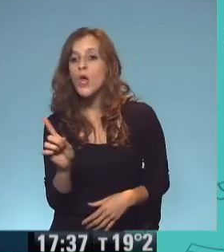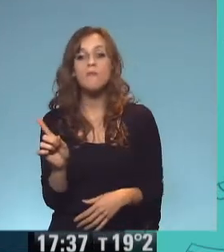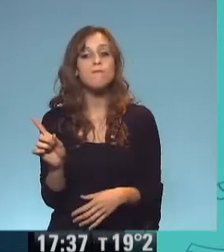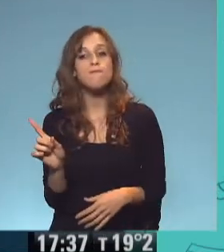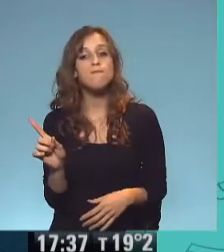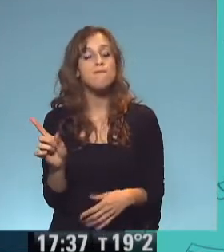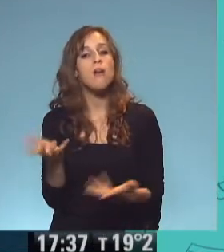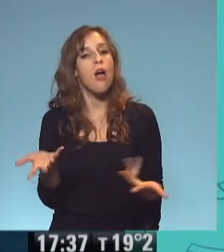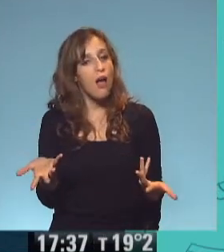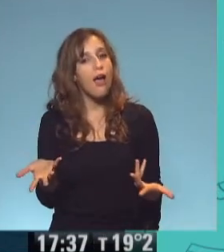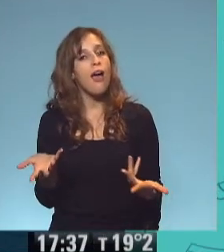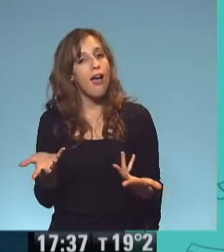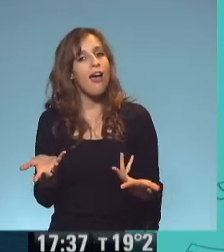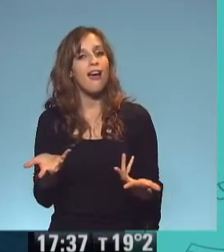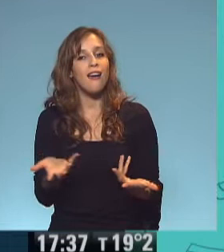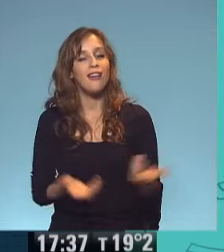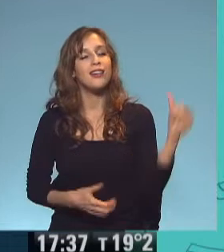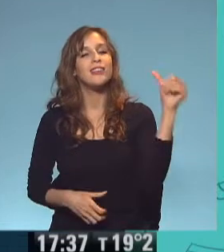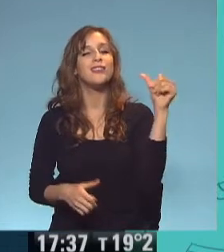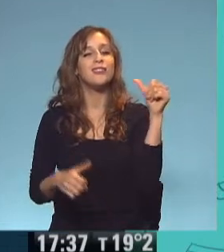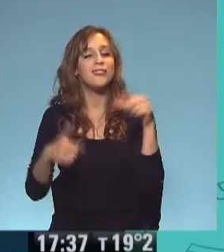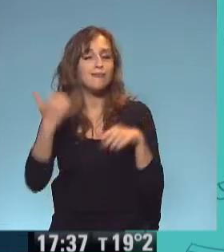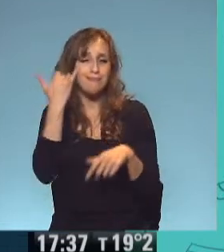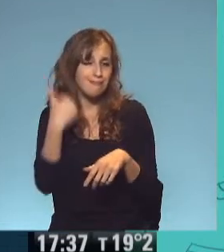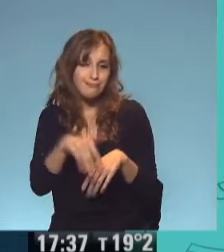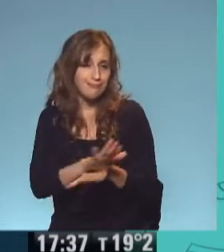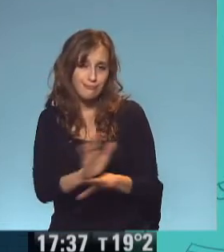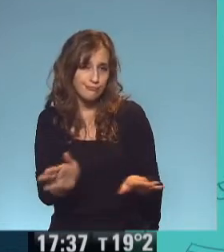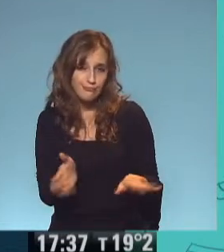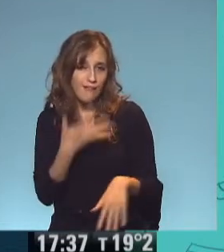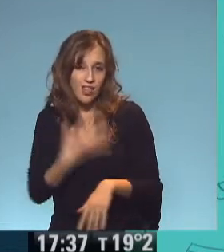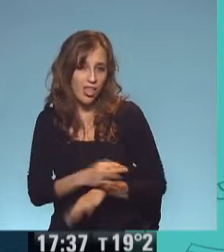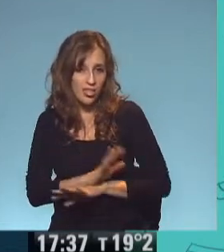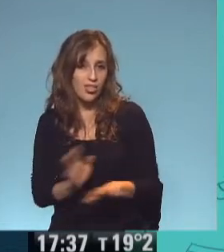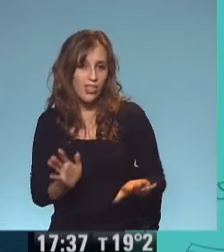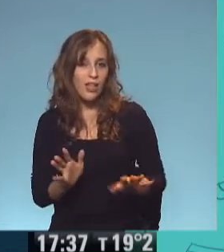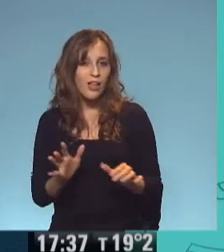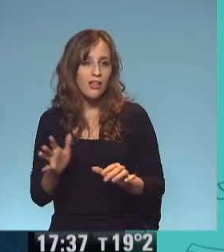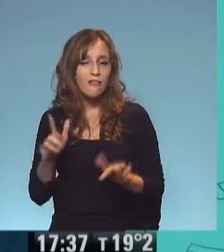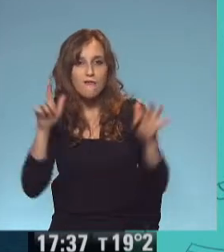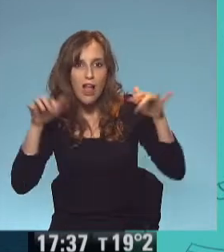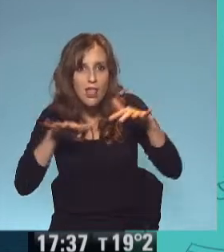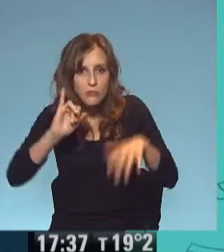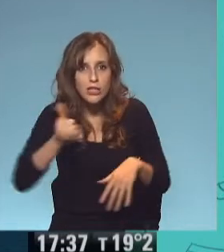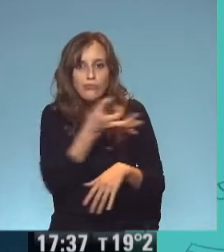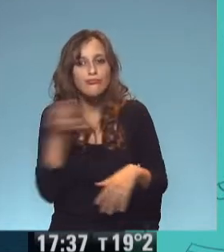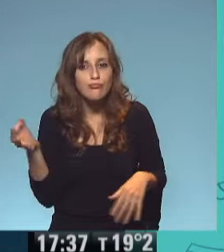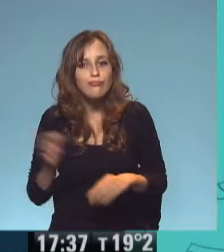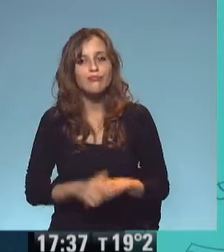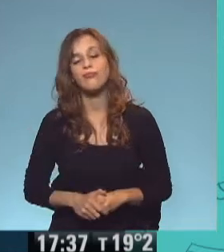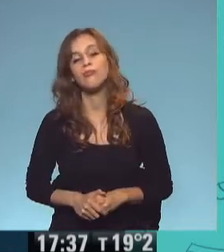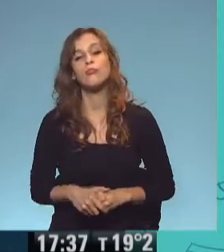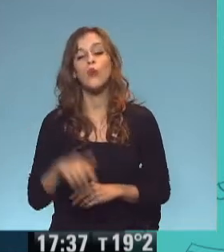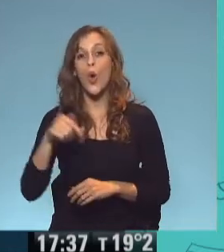La ciencia tendrá que rendirse finalmente a la verdad. Hoy, en exclusiva en